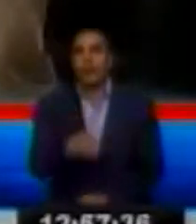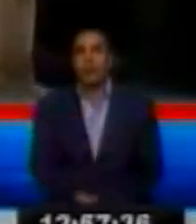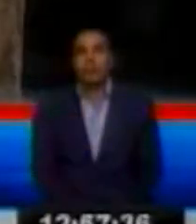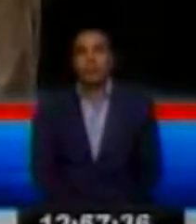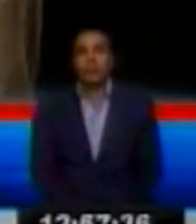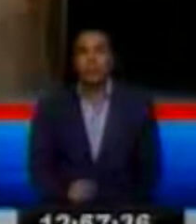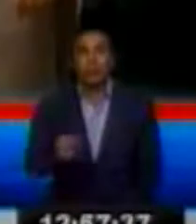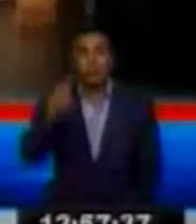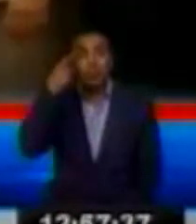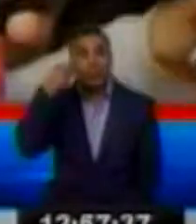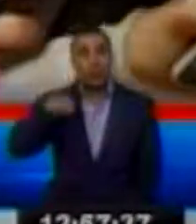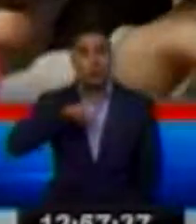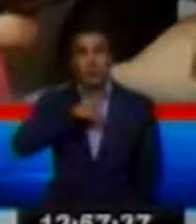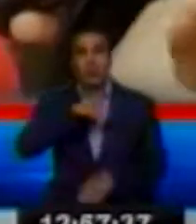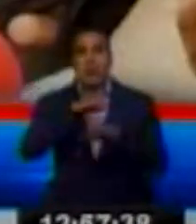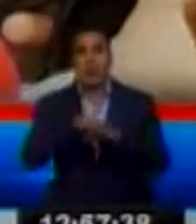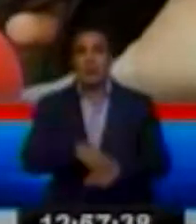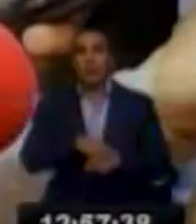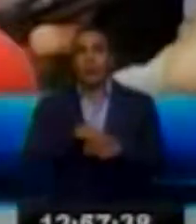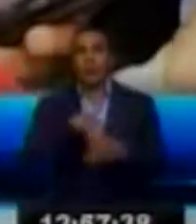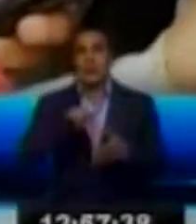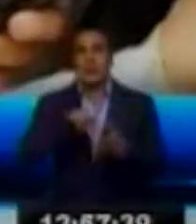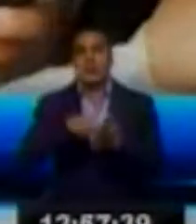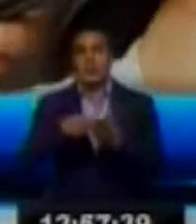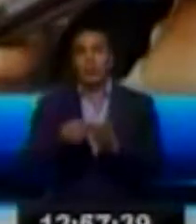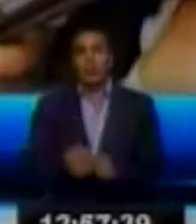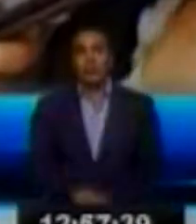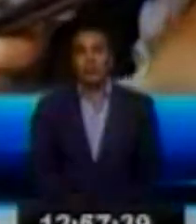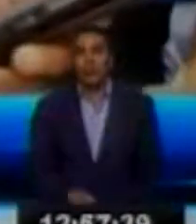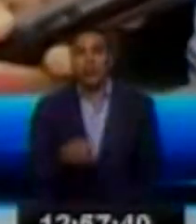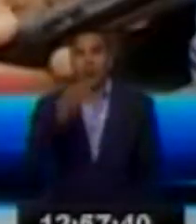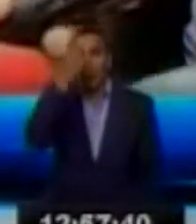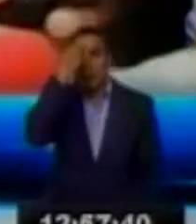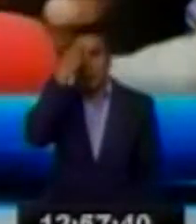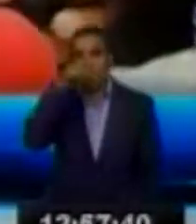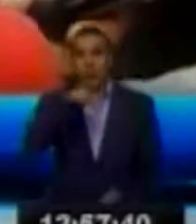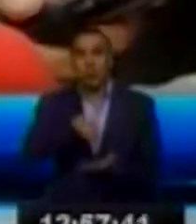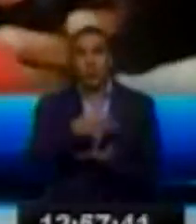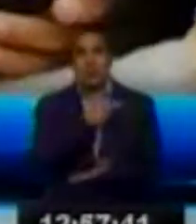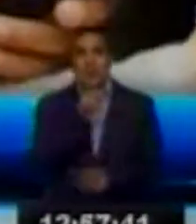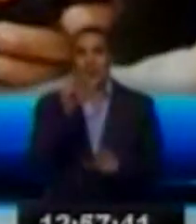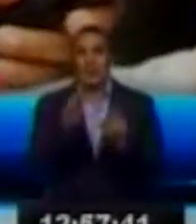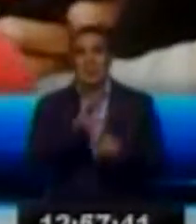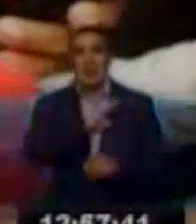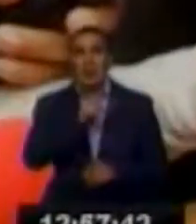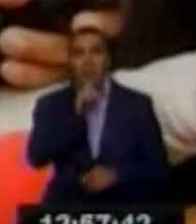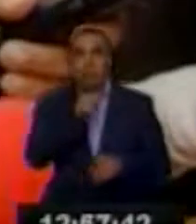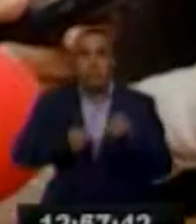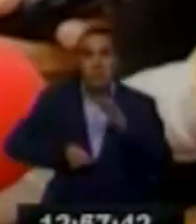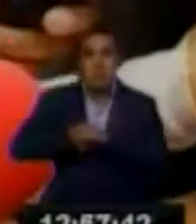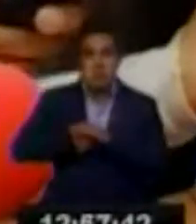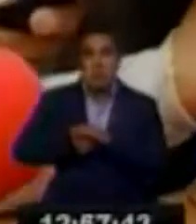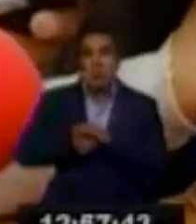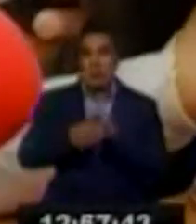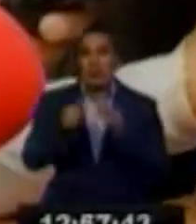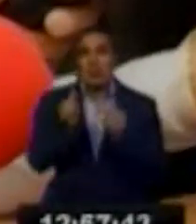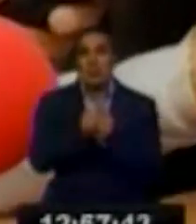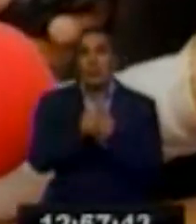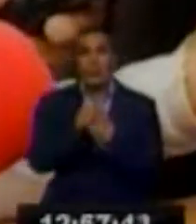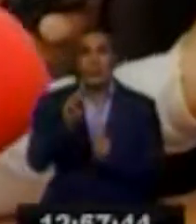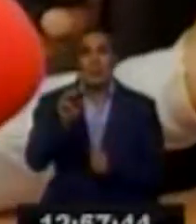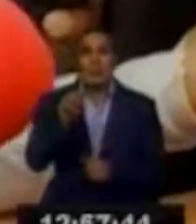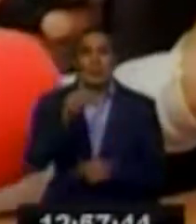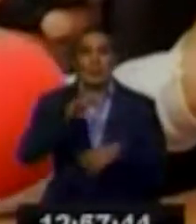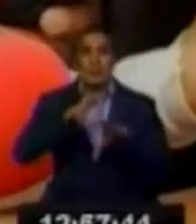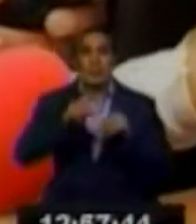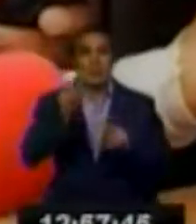gobierno, de respaldar la necesidad de liberar a la educación de manos de gente que ha estado, al parecer, vinculado con mafia. Finalmente, así actúan